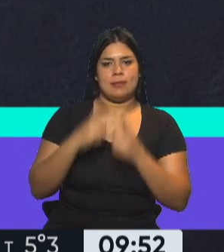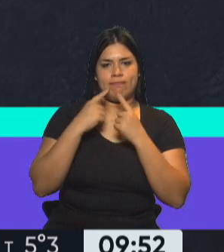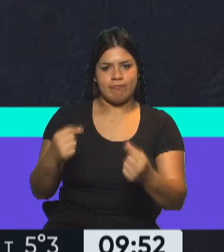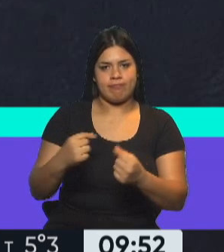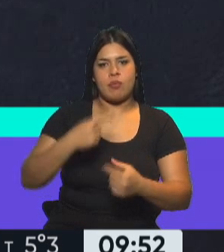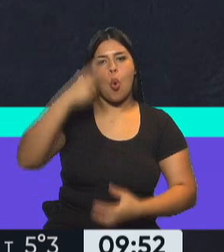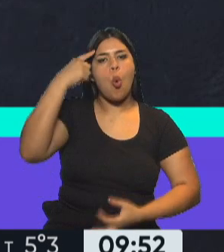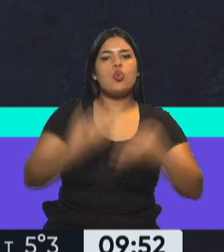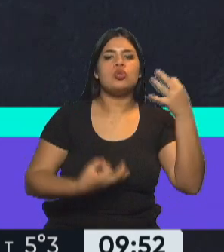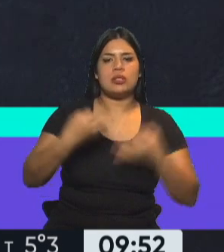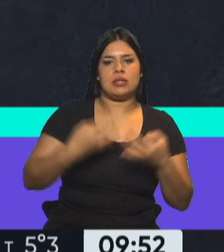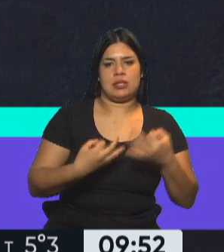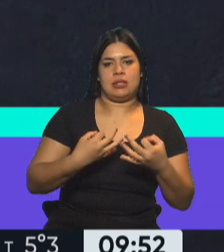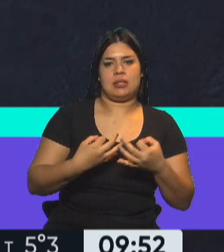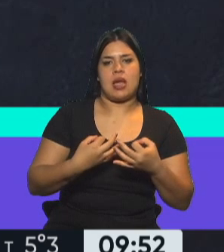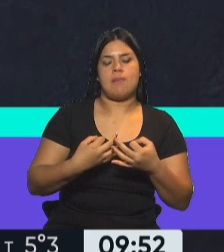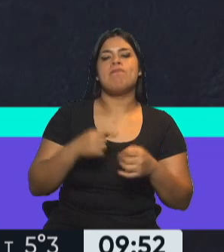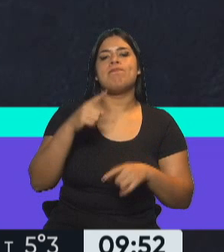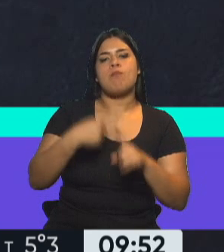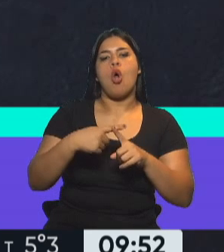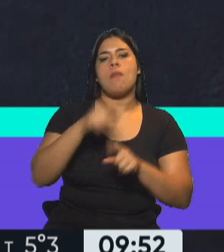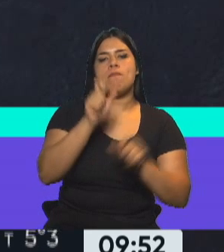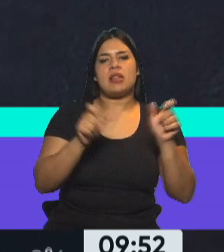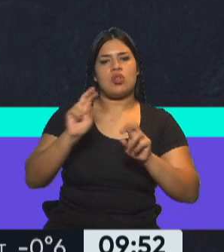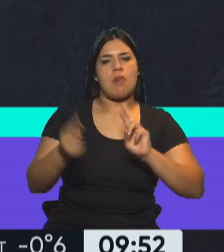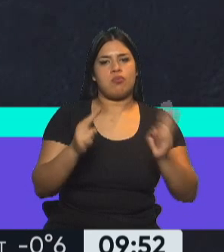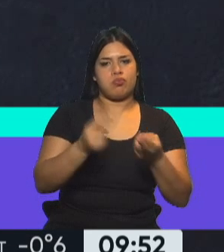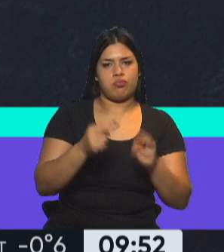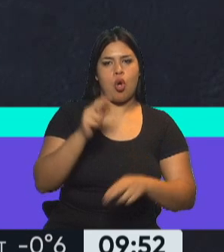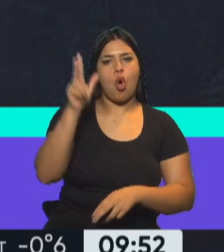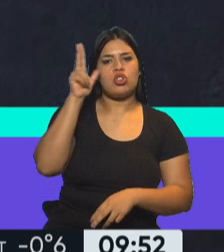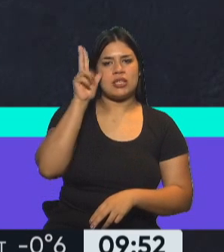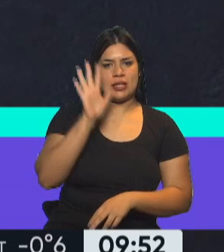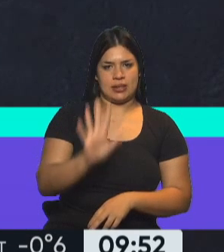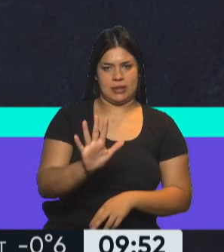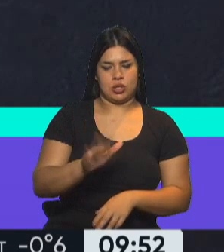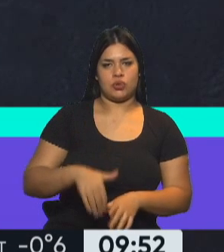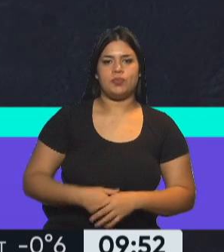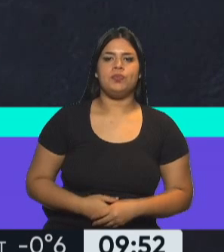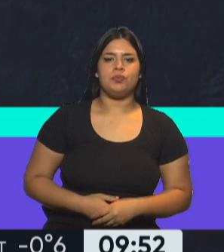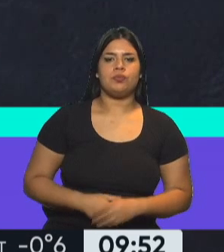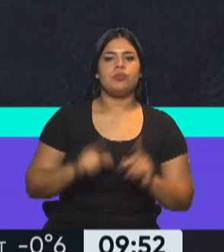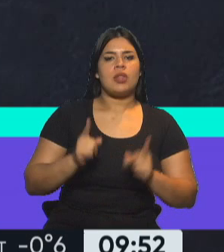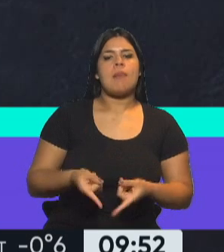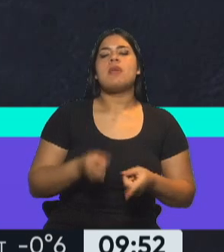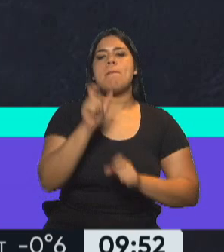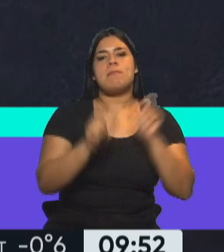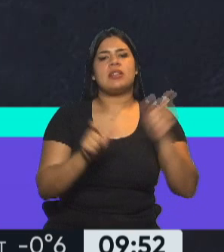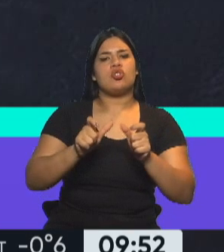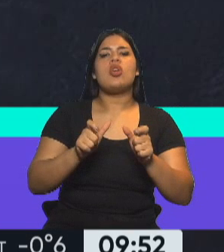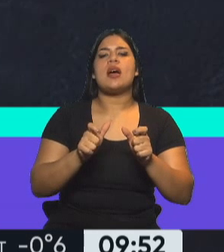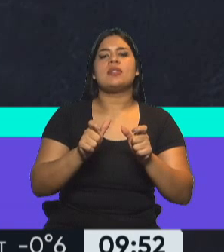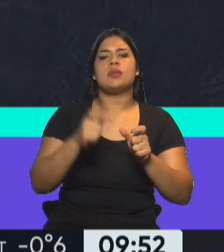justicia por las 85 víctimas fatales y, claro está, también por cada una de las víctimas que